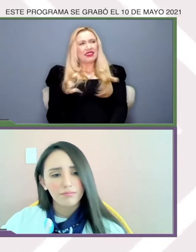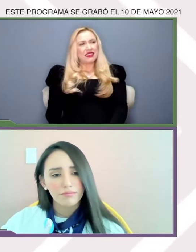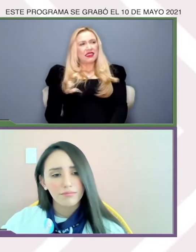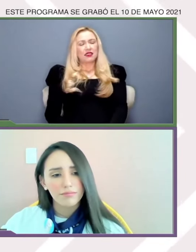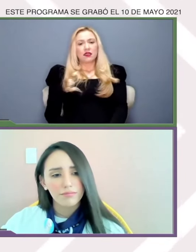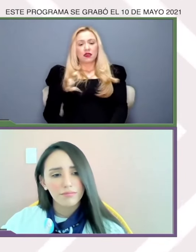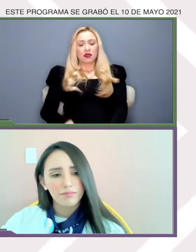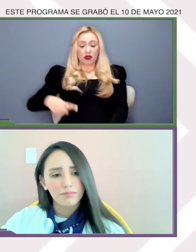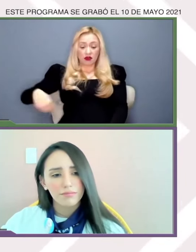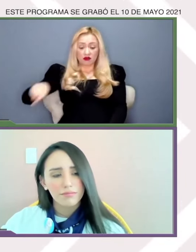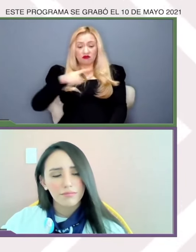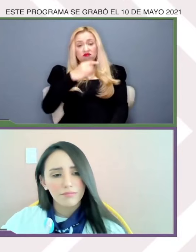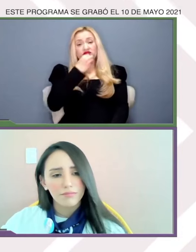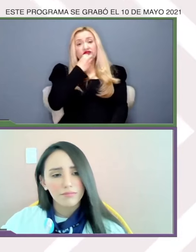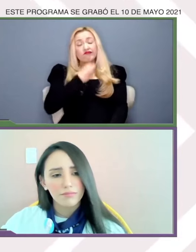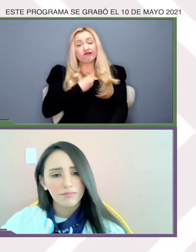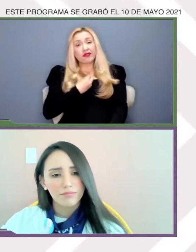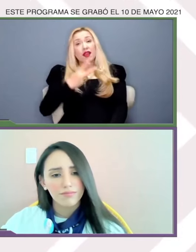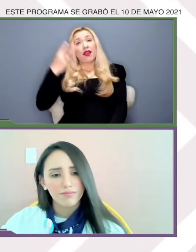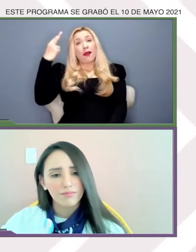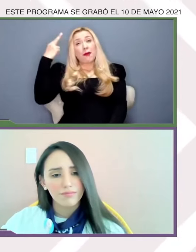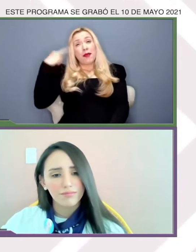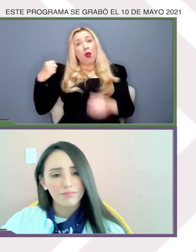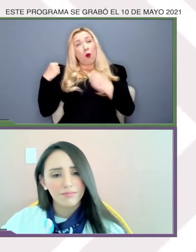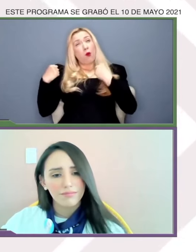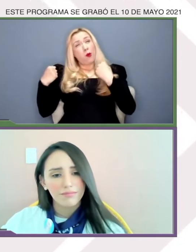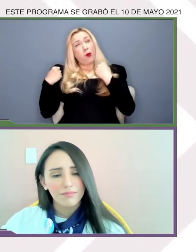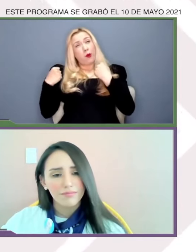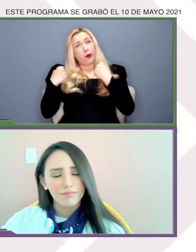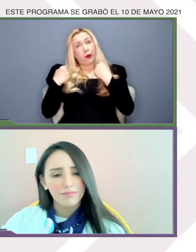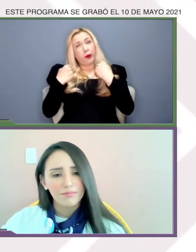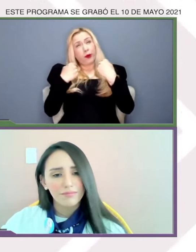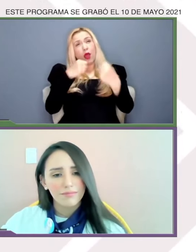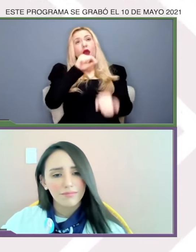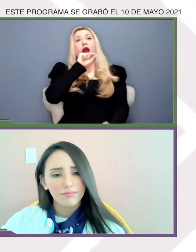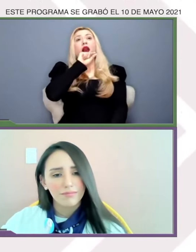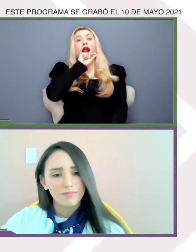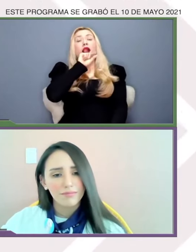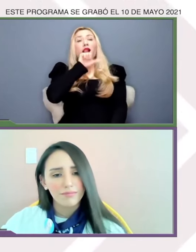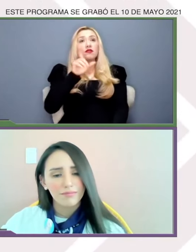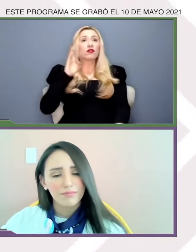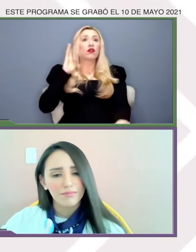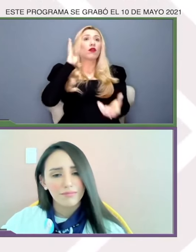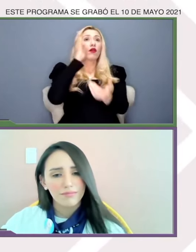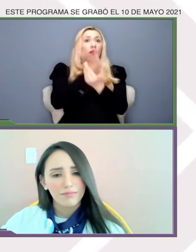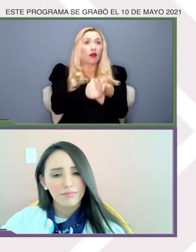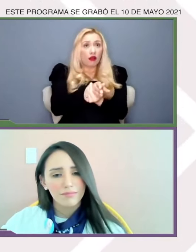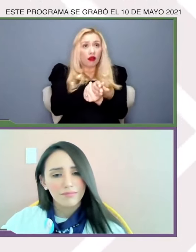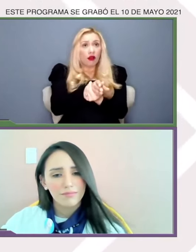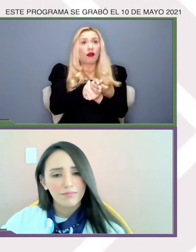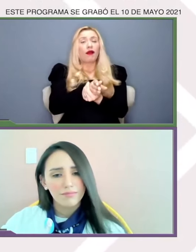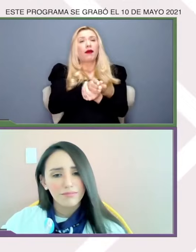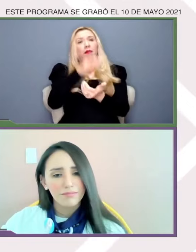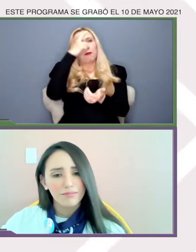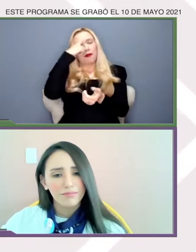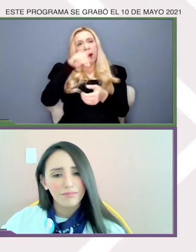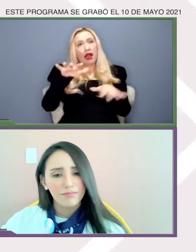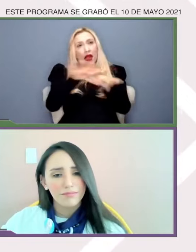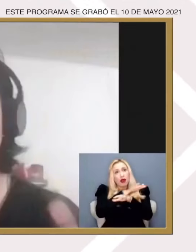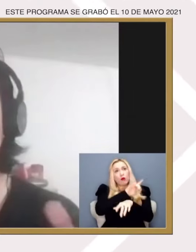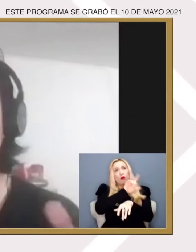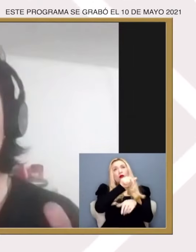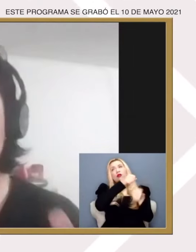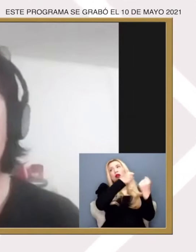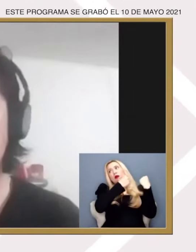que hacer esta migración, este viaje a Jalisco para entonces poder hacer un cambio, entonces poder regresar a Ciudad de México,